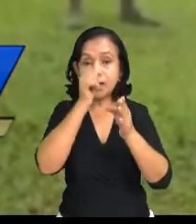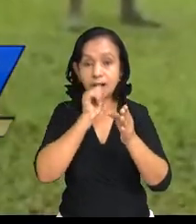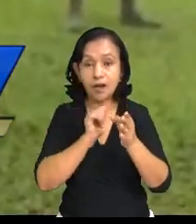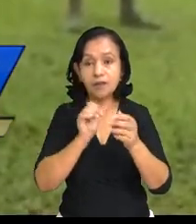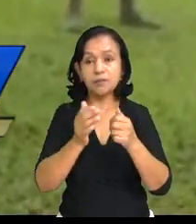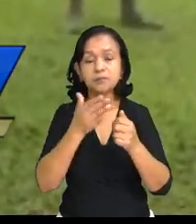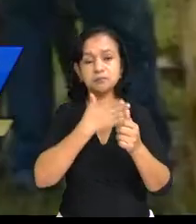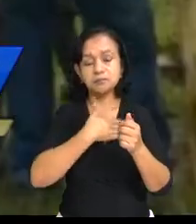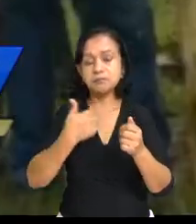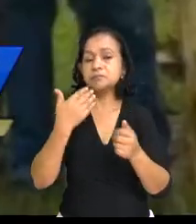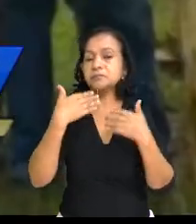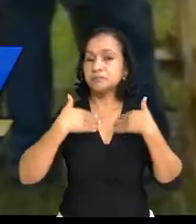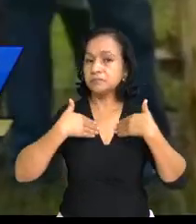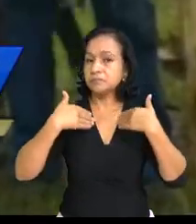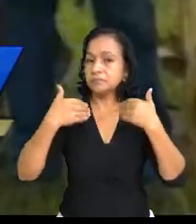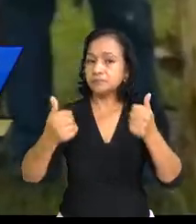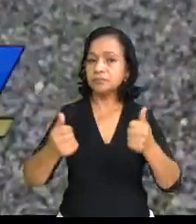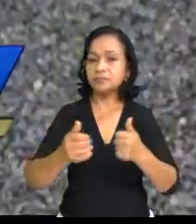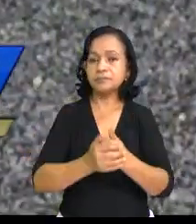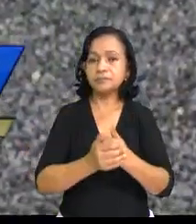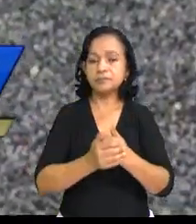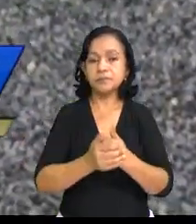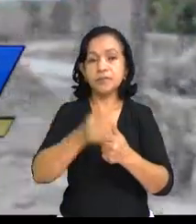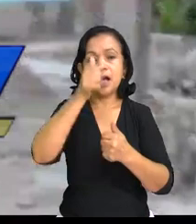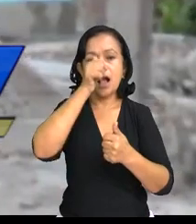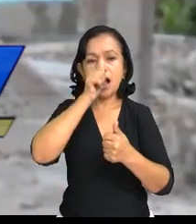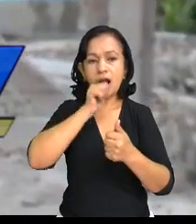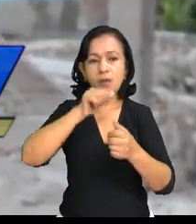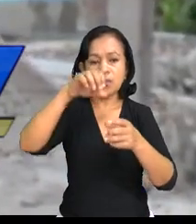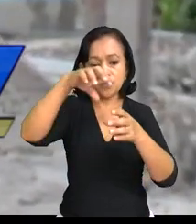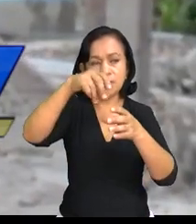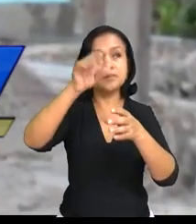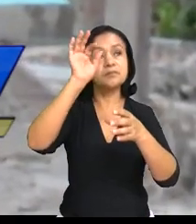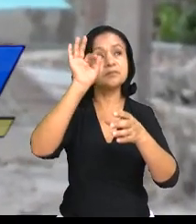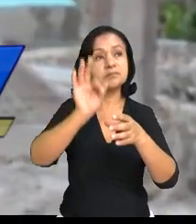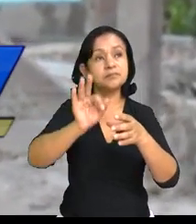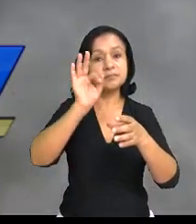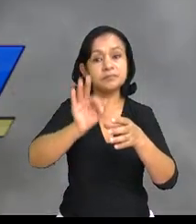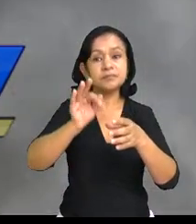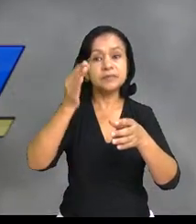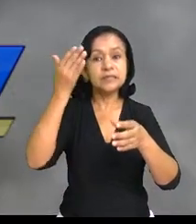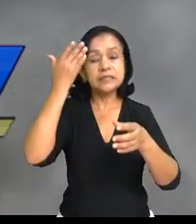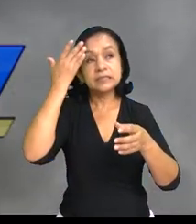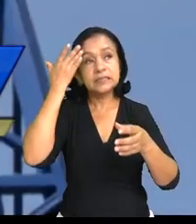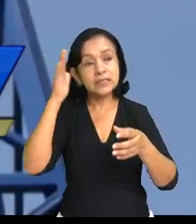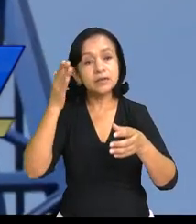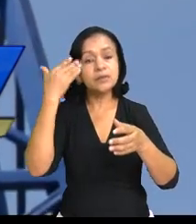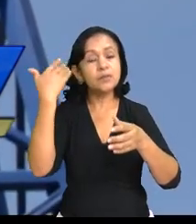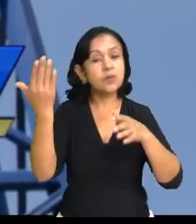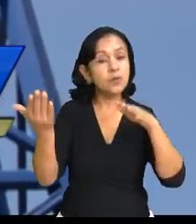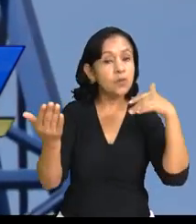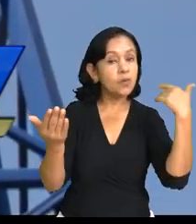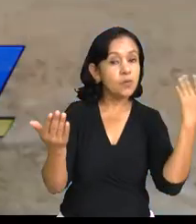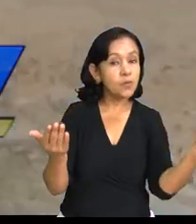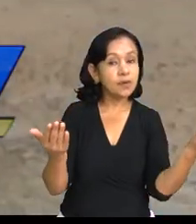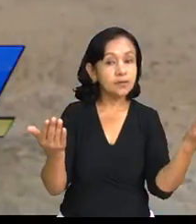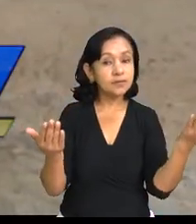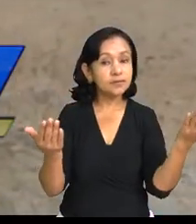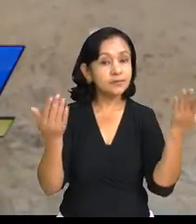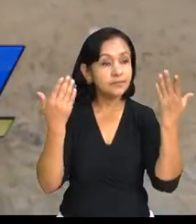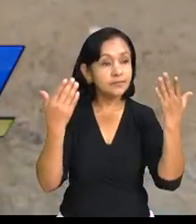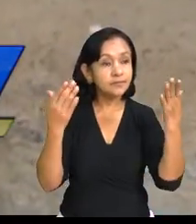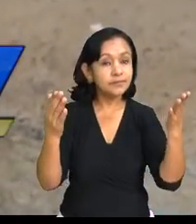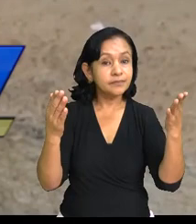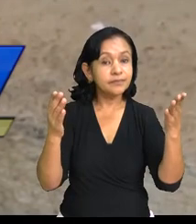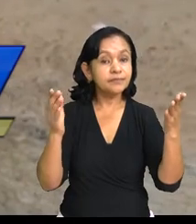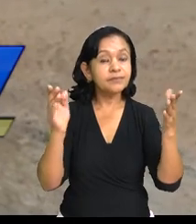hay un aseguramiento de salud. Entonces hay que asegurar la calidad del agua y por supuesto sabemos cuáles son los elementos en los cuales